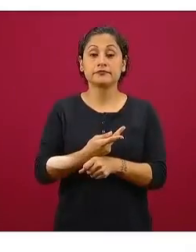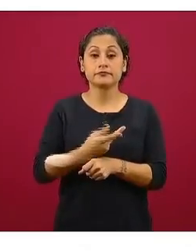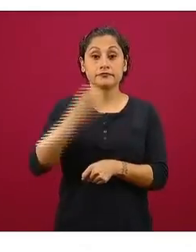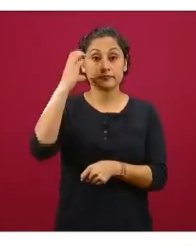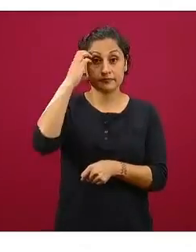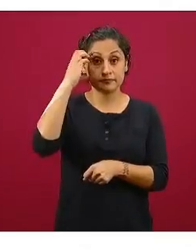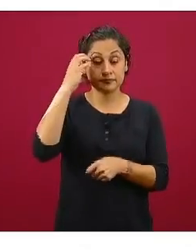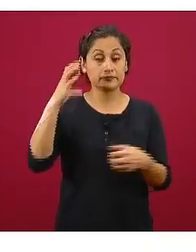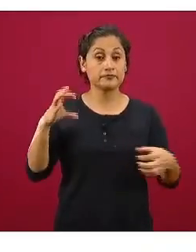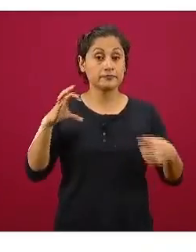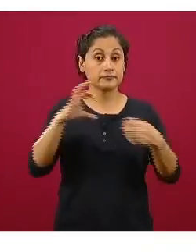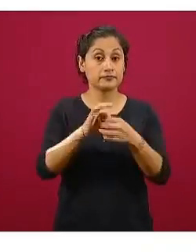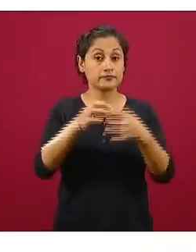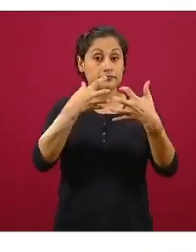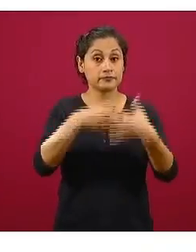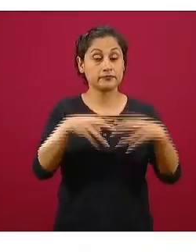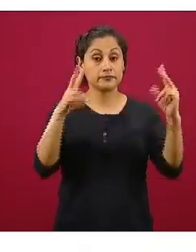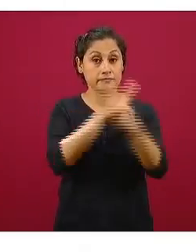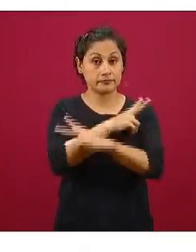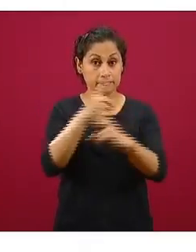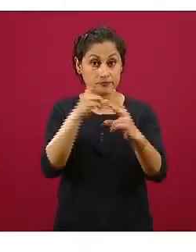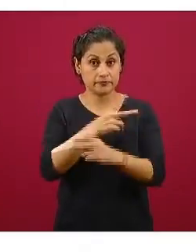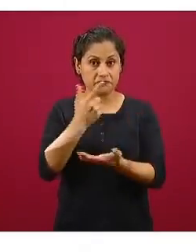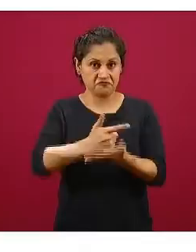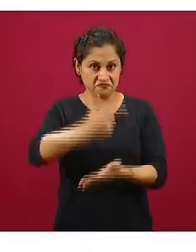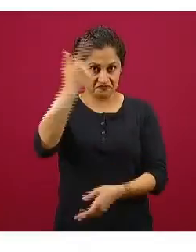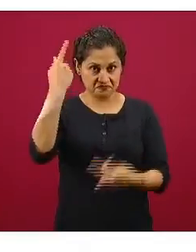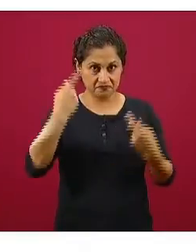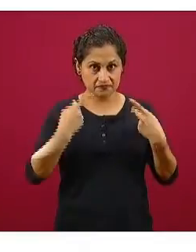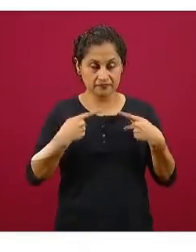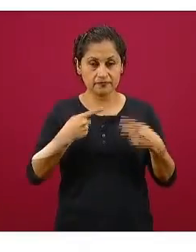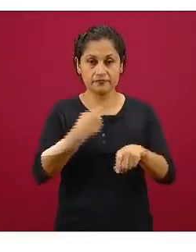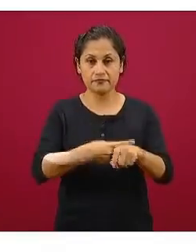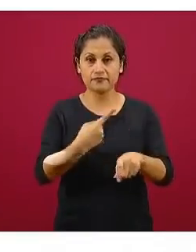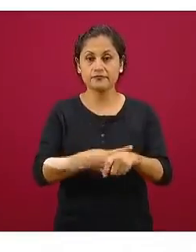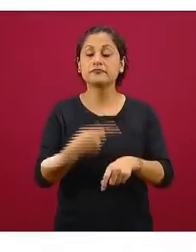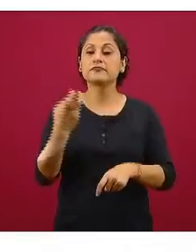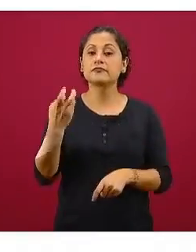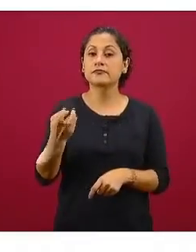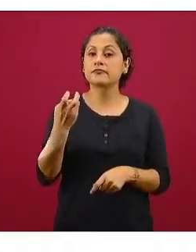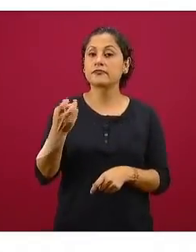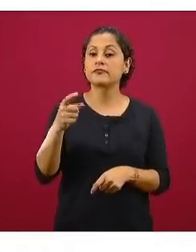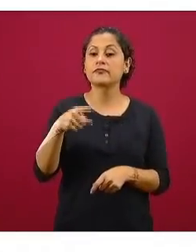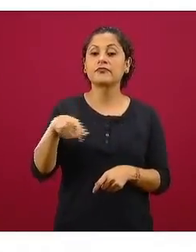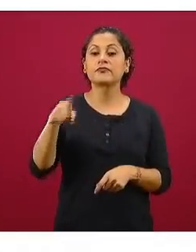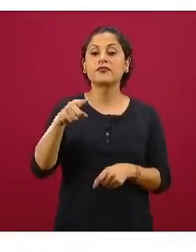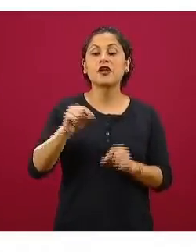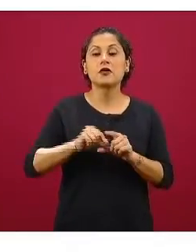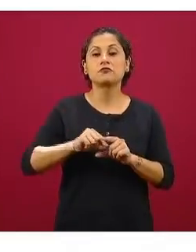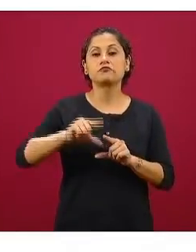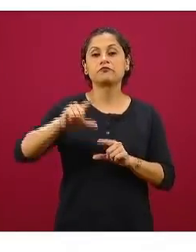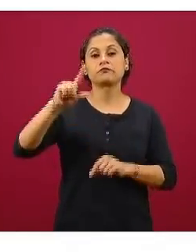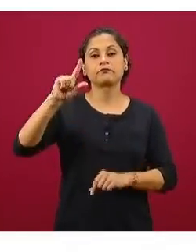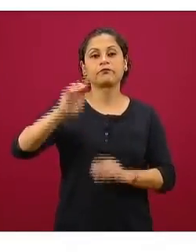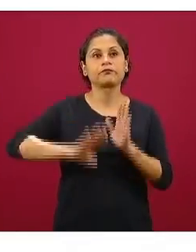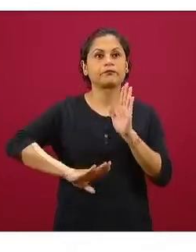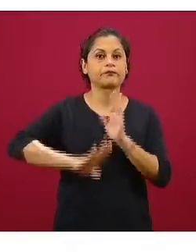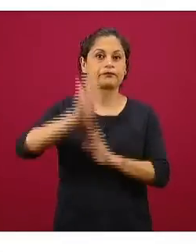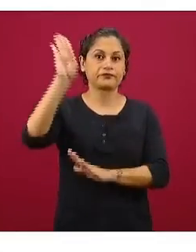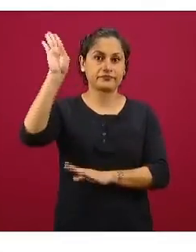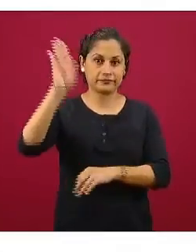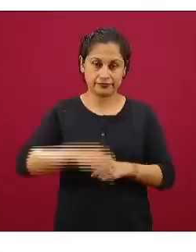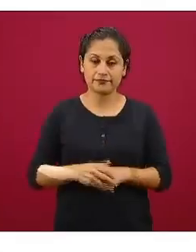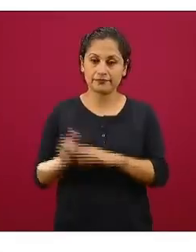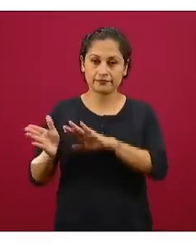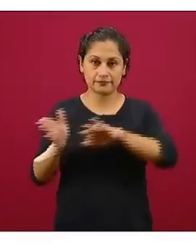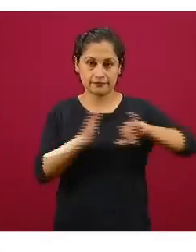sobreocupada, respecto a la predicción rebasó, y tenemos esta tendencia ascendente, la tendencia creciente. La siguiente,